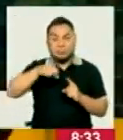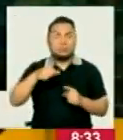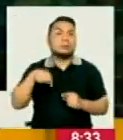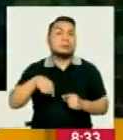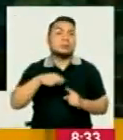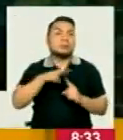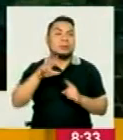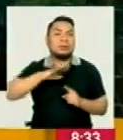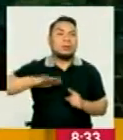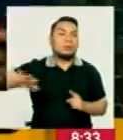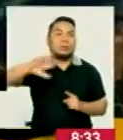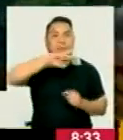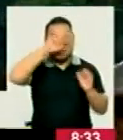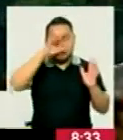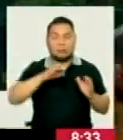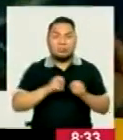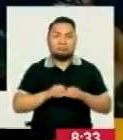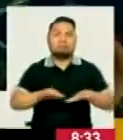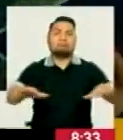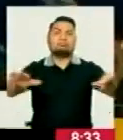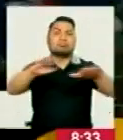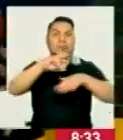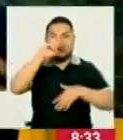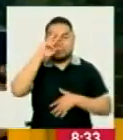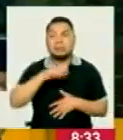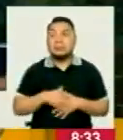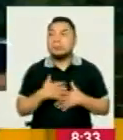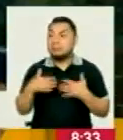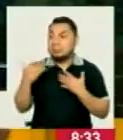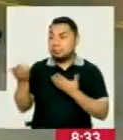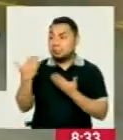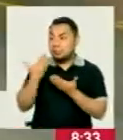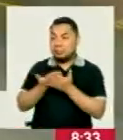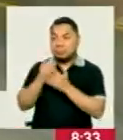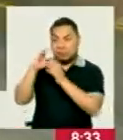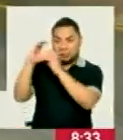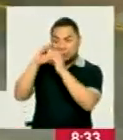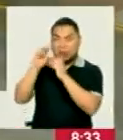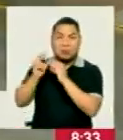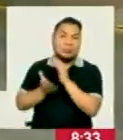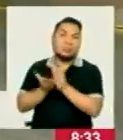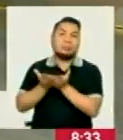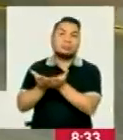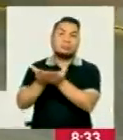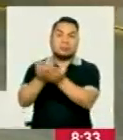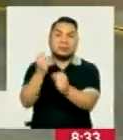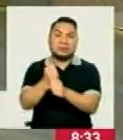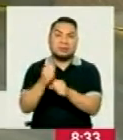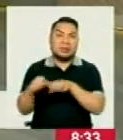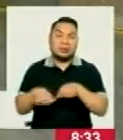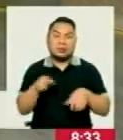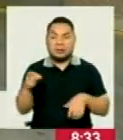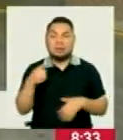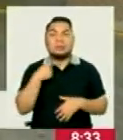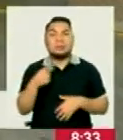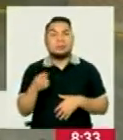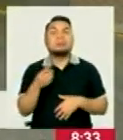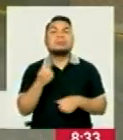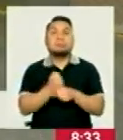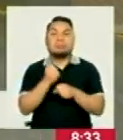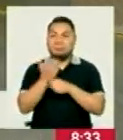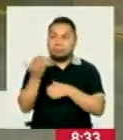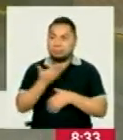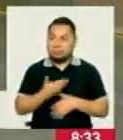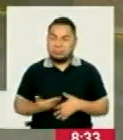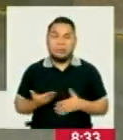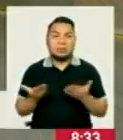los peruanos, el canal que tiene la mayor cobertura a nivel nacional, además, puedan mostrar este trabajo que vienen haciendo nuestros gestores públicos